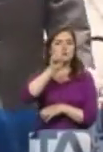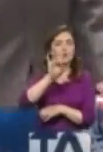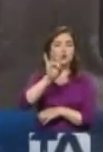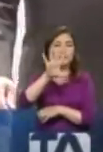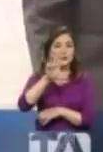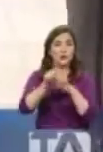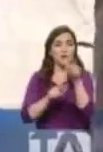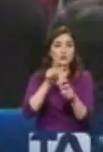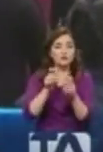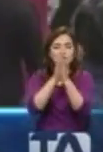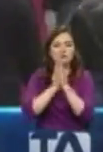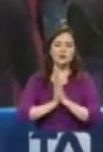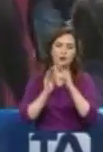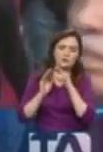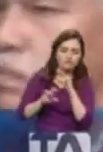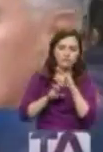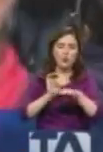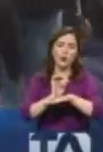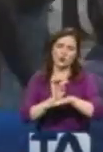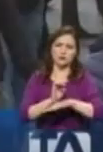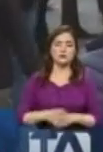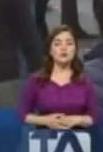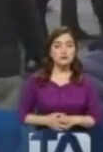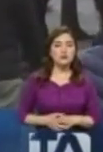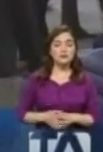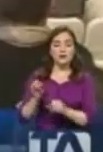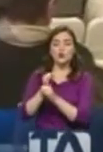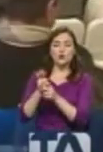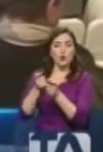226.185 personas han solicitado asilo al Ecuador. Según la ACNUR,